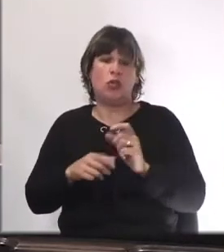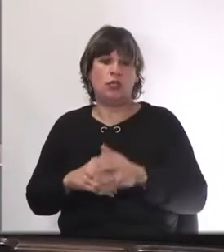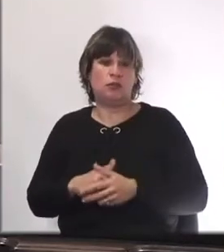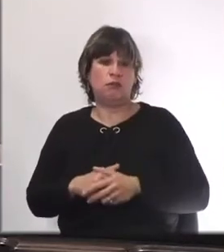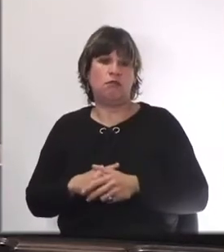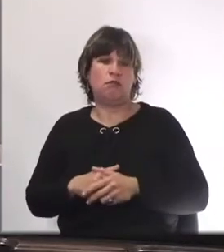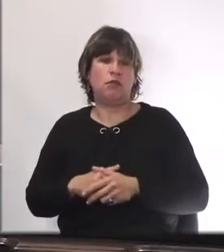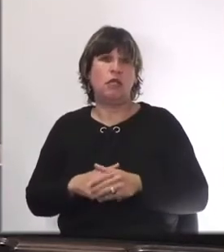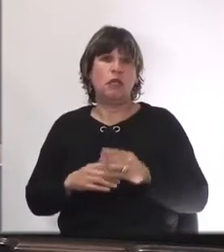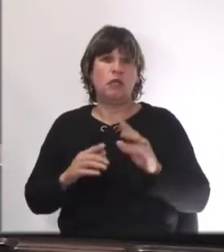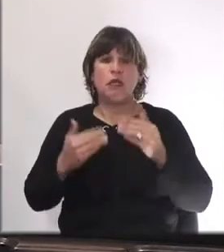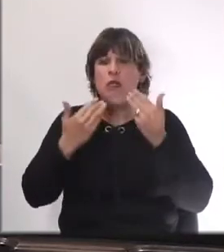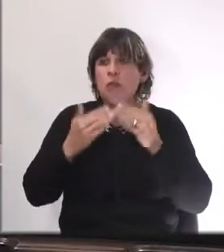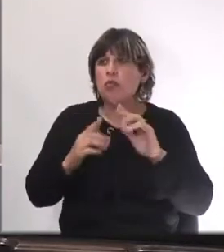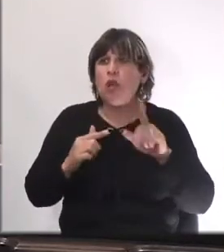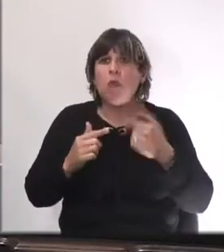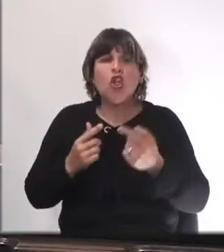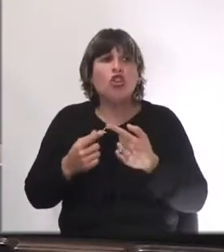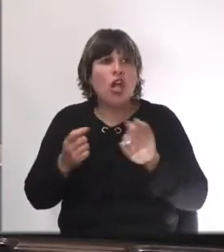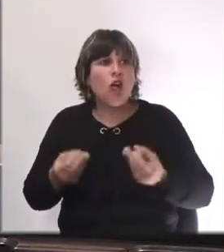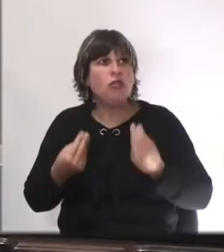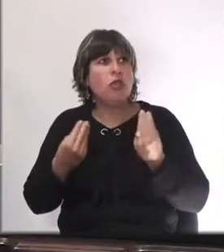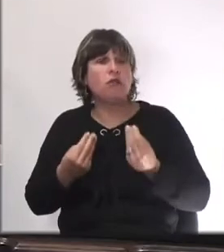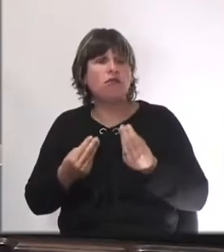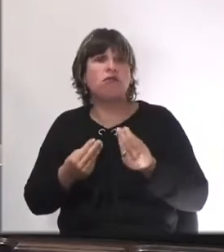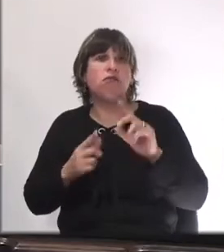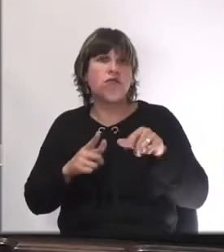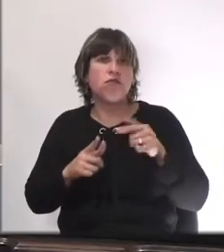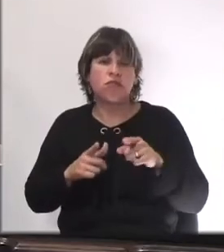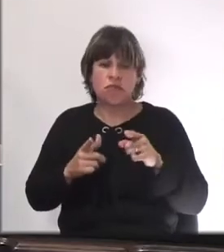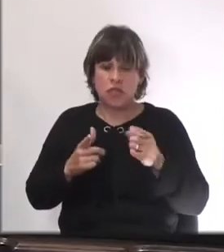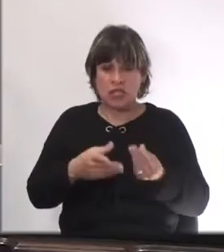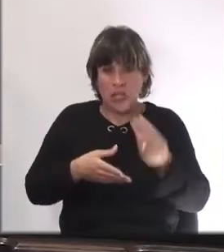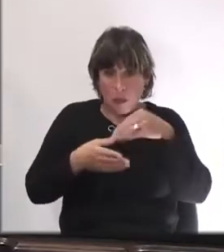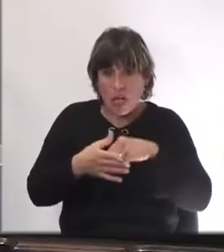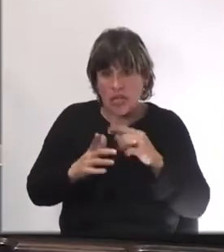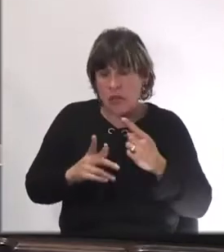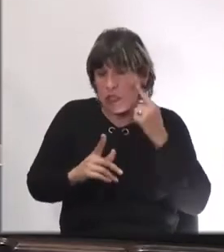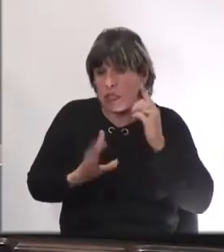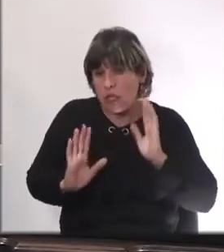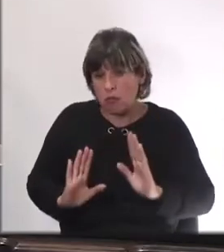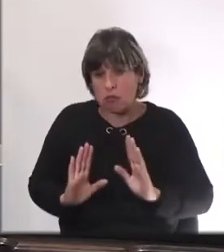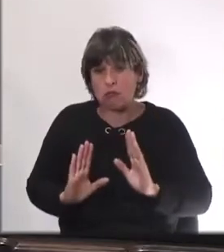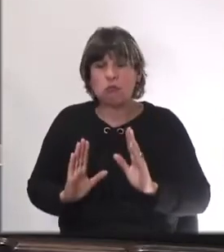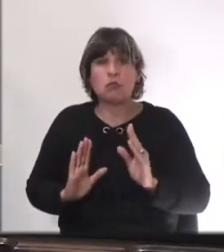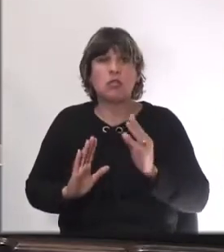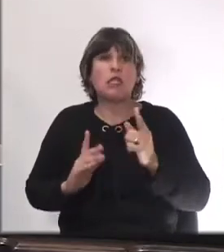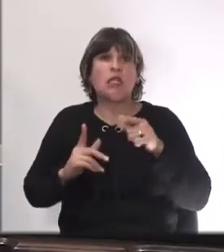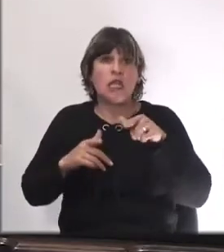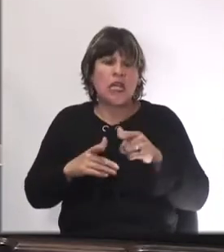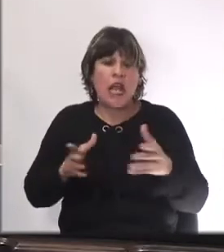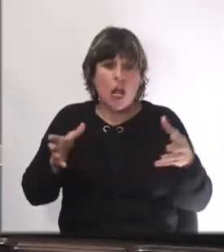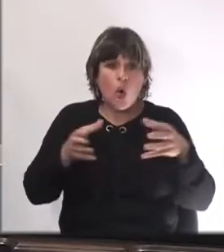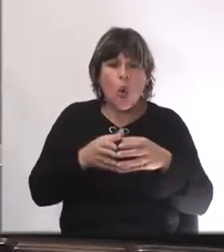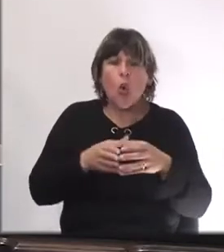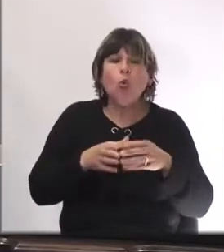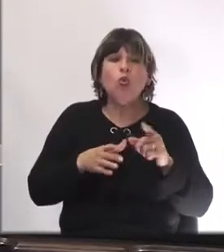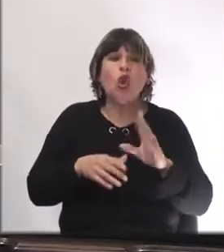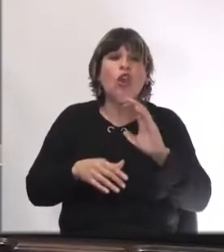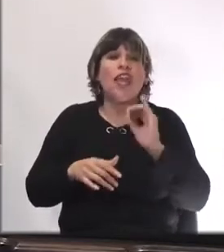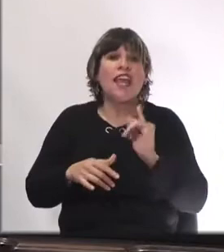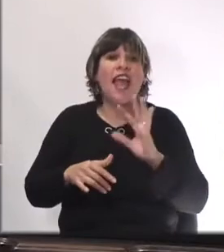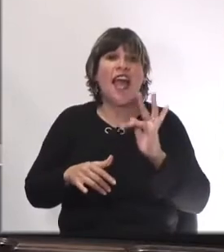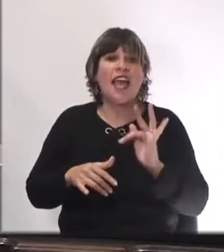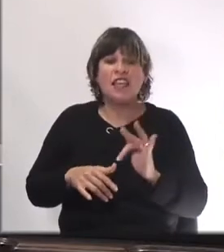¿qué va a pasar con otras cosas que en principio pensábamos que estaban allí incluidas? Por ejemplo, hay un conjunto de centros CAIF que atienden a